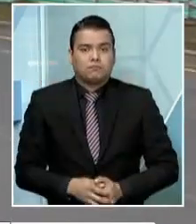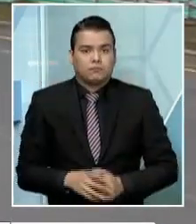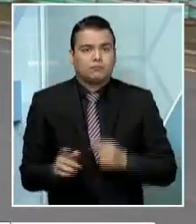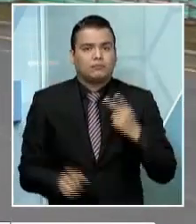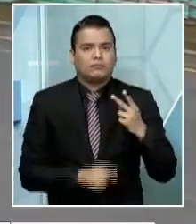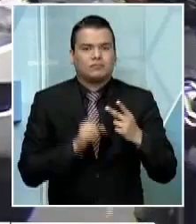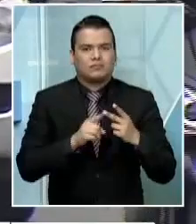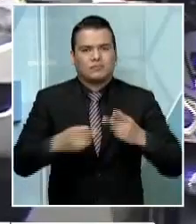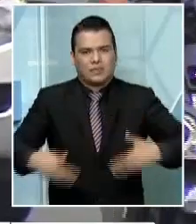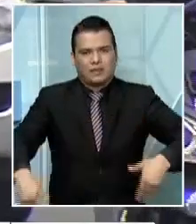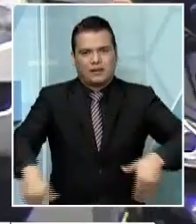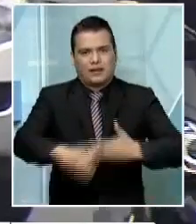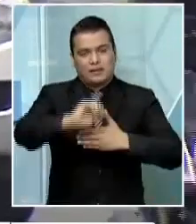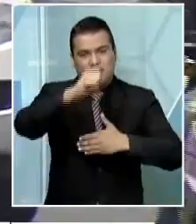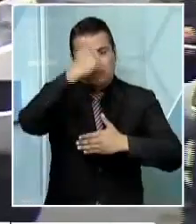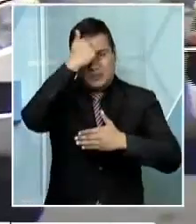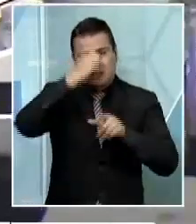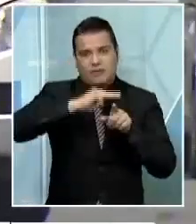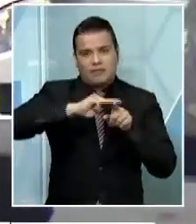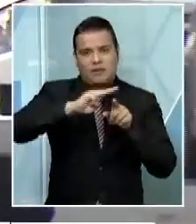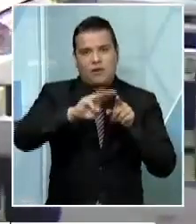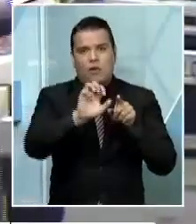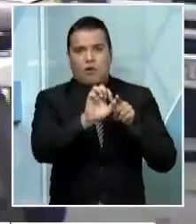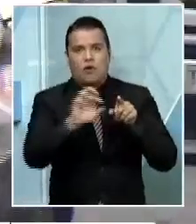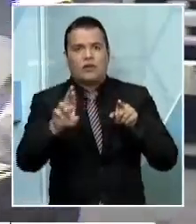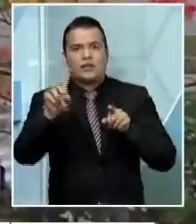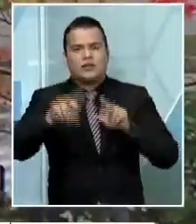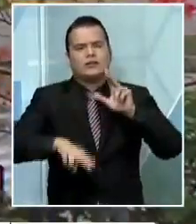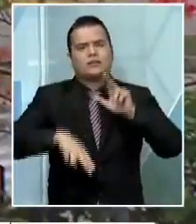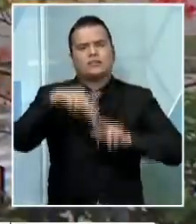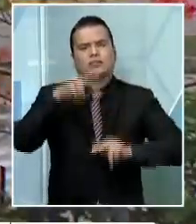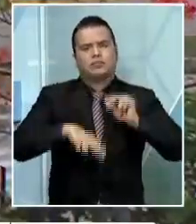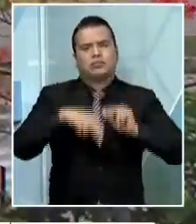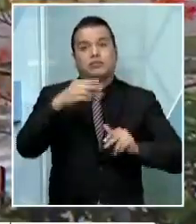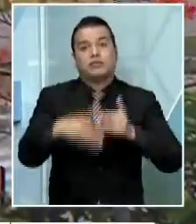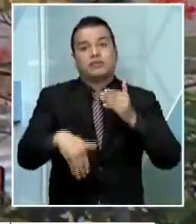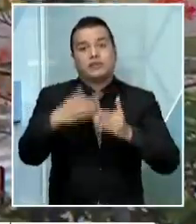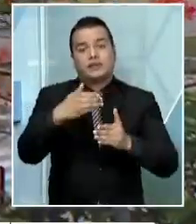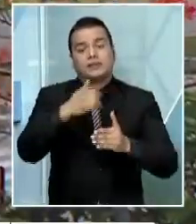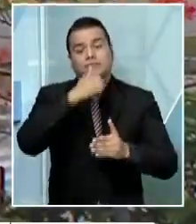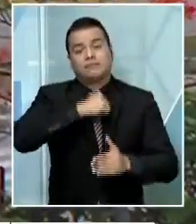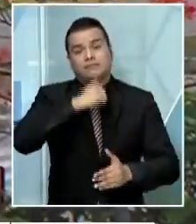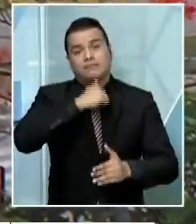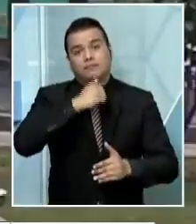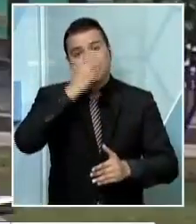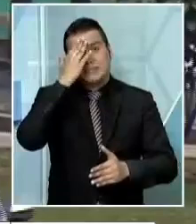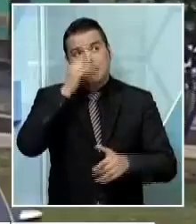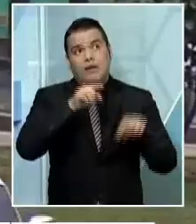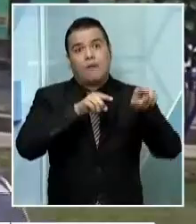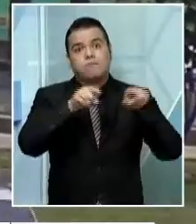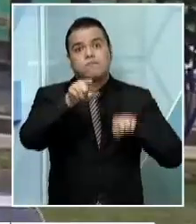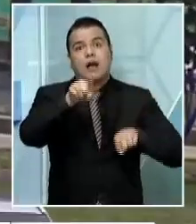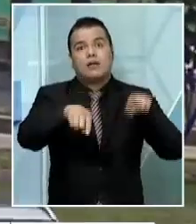Arranca la construcción de la troncal oriental del Mío. Prepárese con mucha paciencia porque habrán cierres y desvíos.